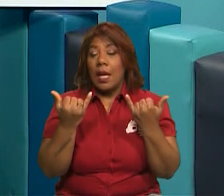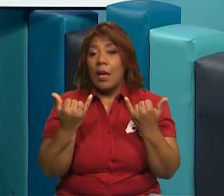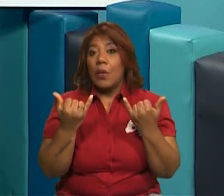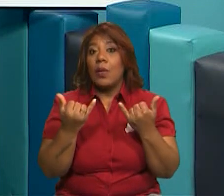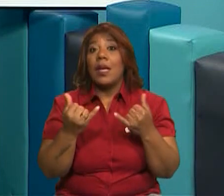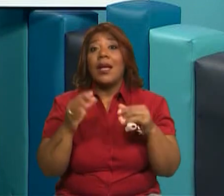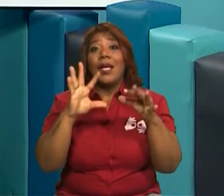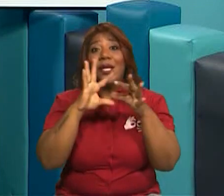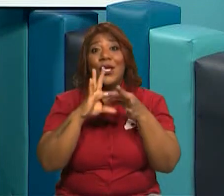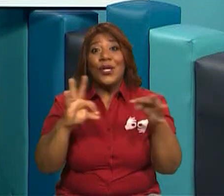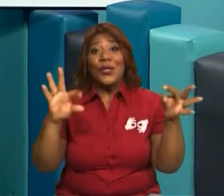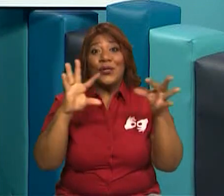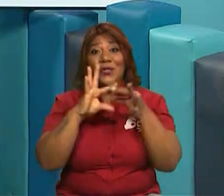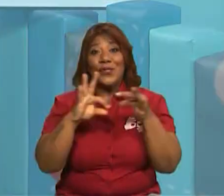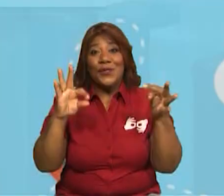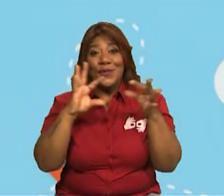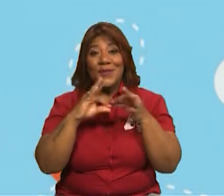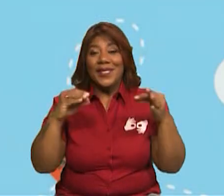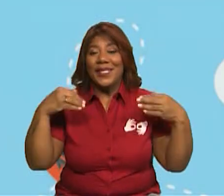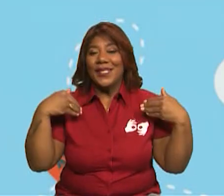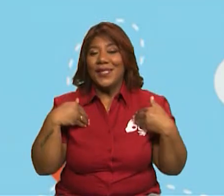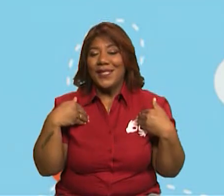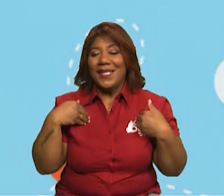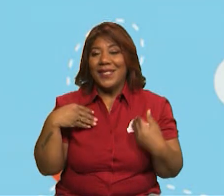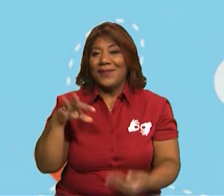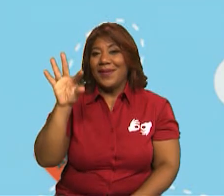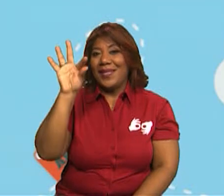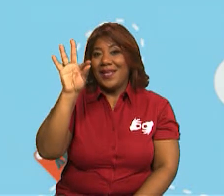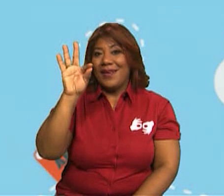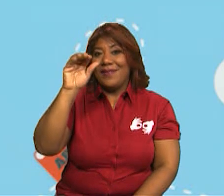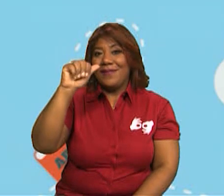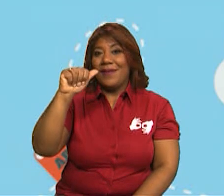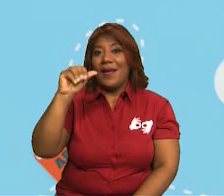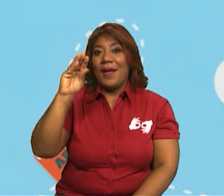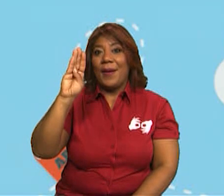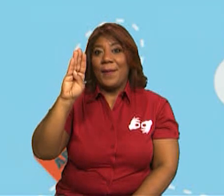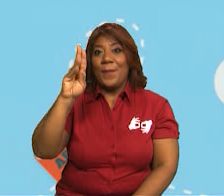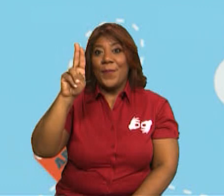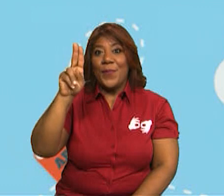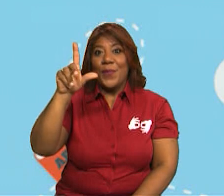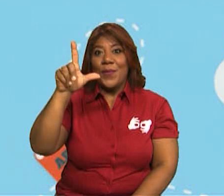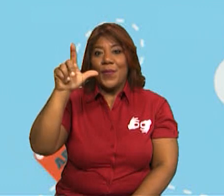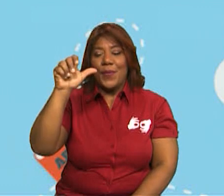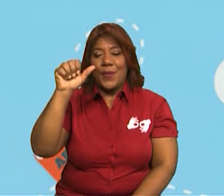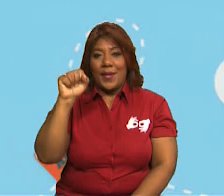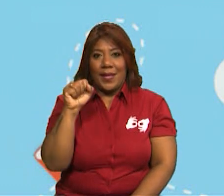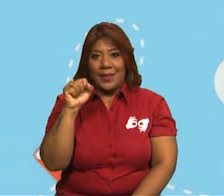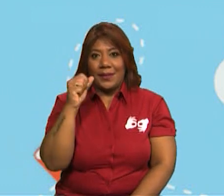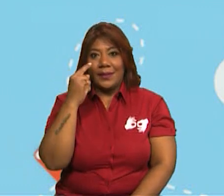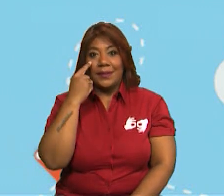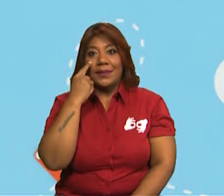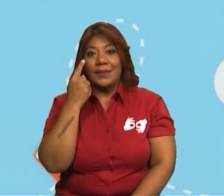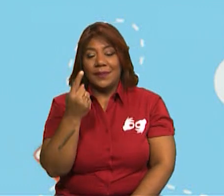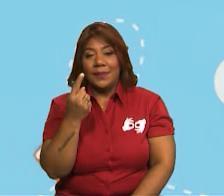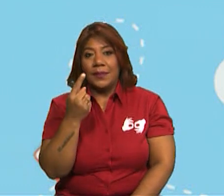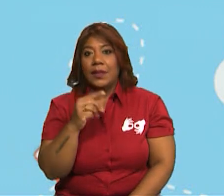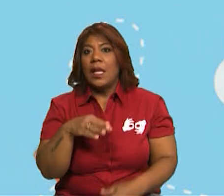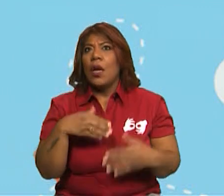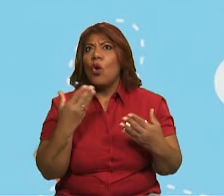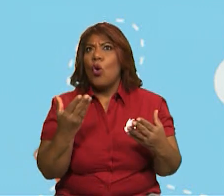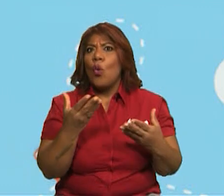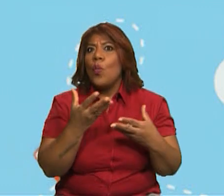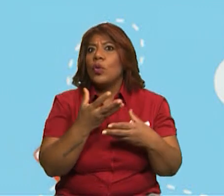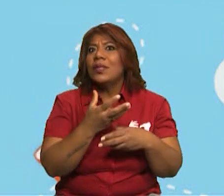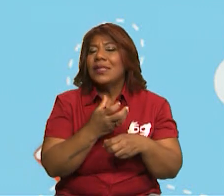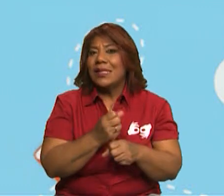fábula, que también es un tema que vimos, pero vamos a ver entonces un poquito de lo que es su contenido y de lo que es la estructura de la